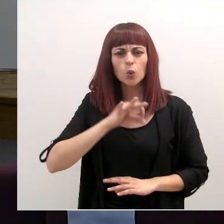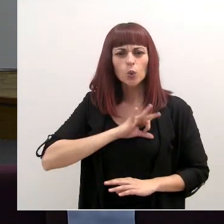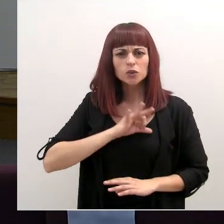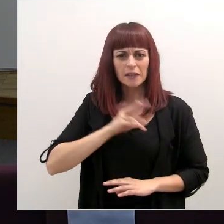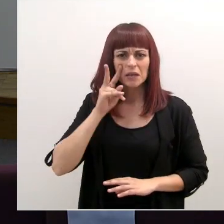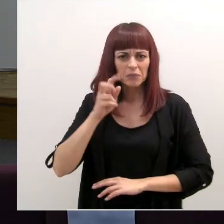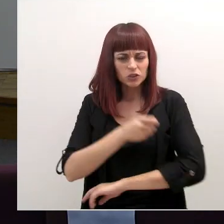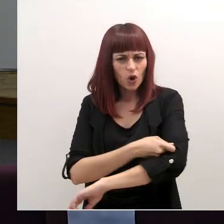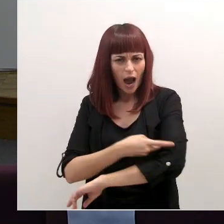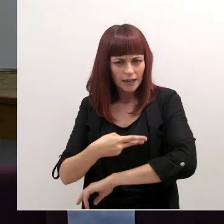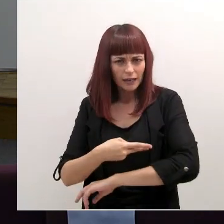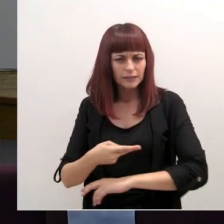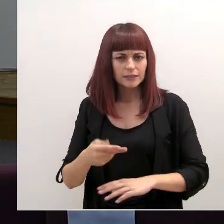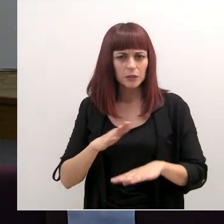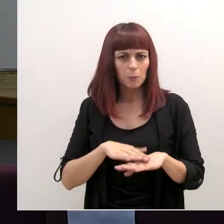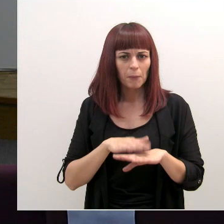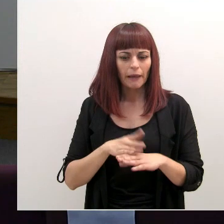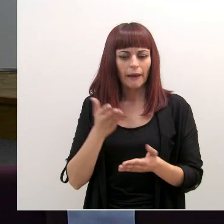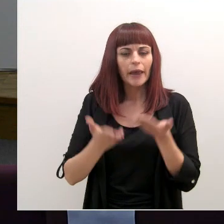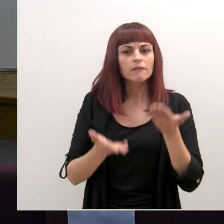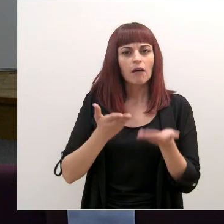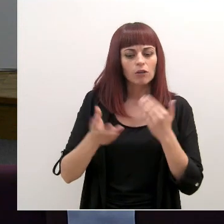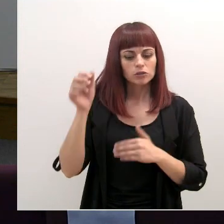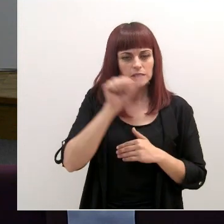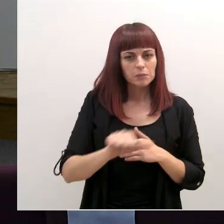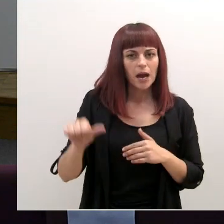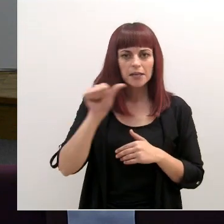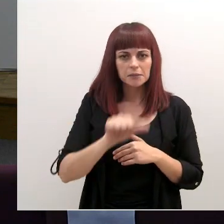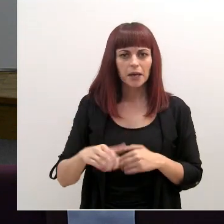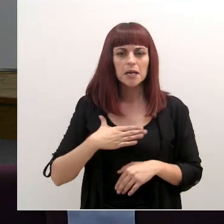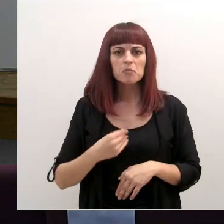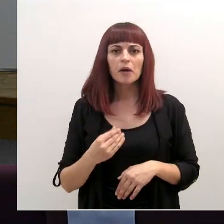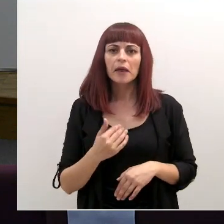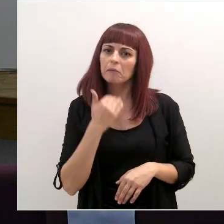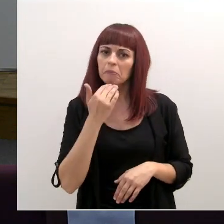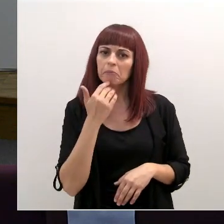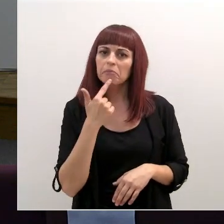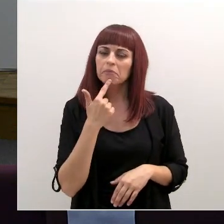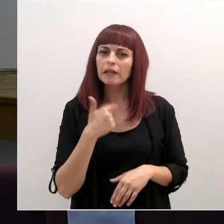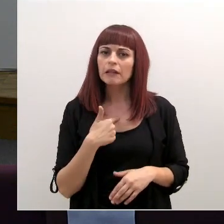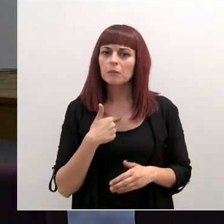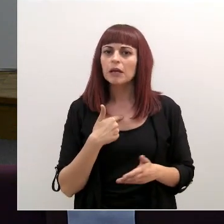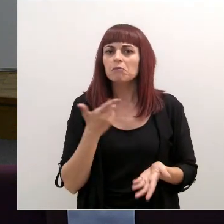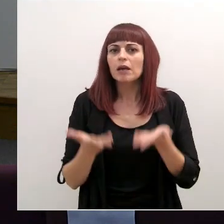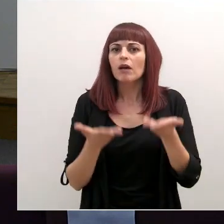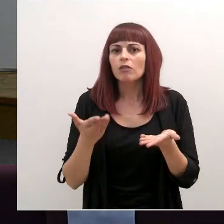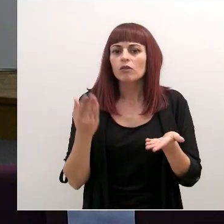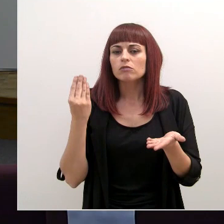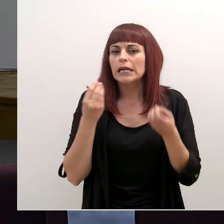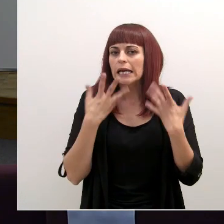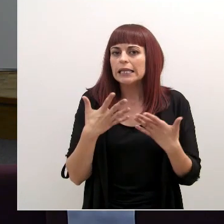de análisis para sus evaluaciones semanales y si me pueden hacer una evaluación de la evolución que ha